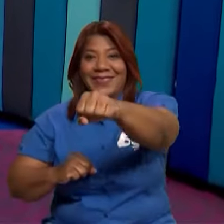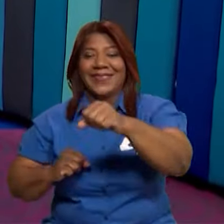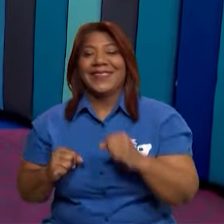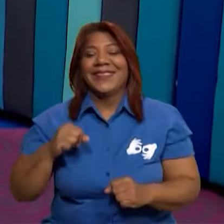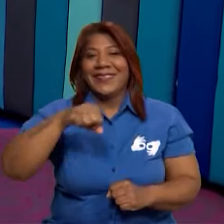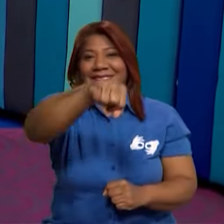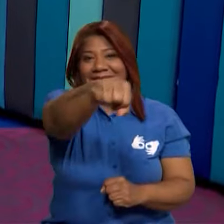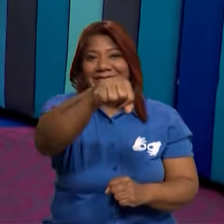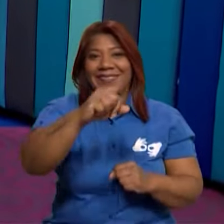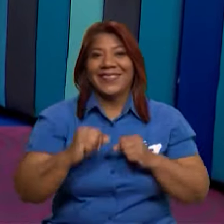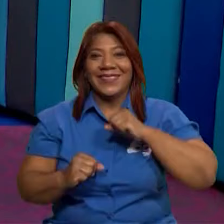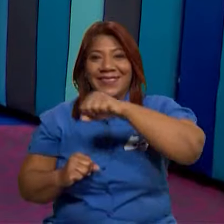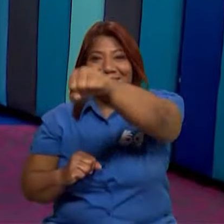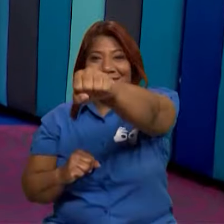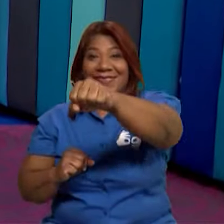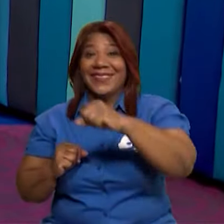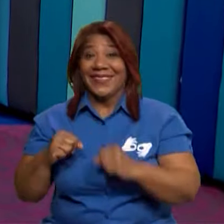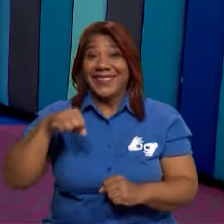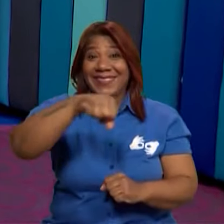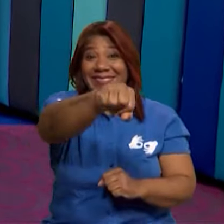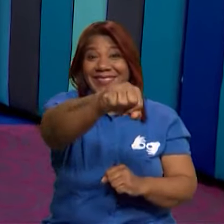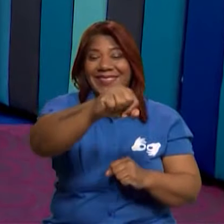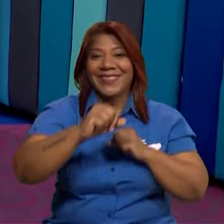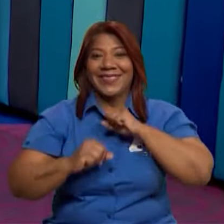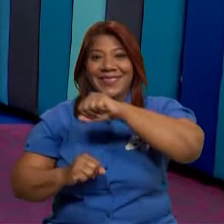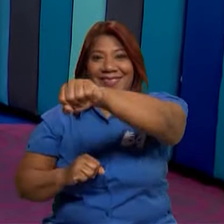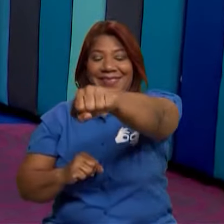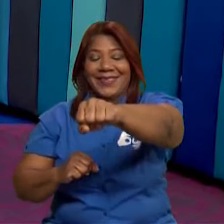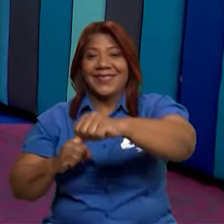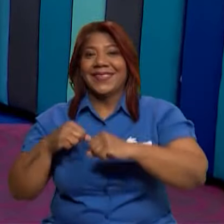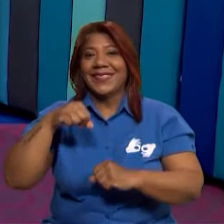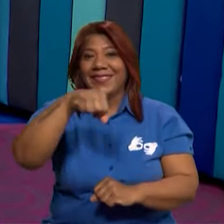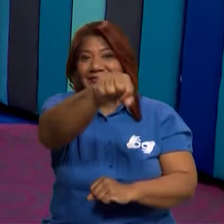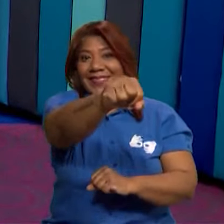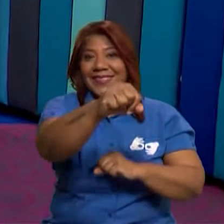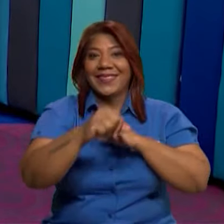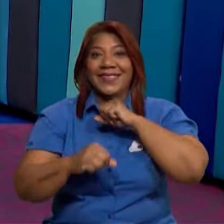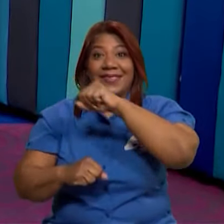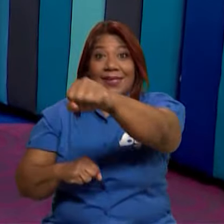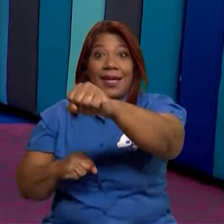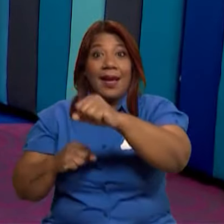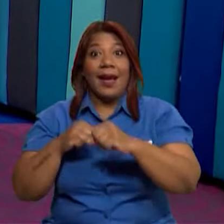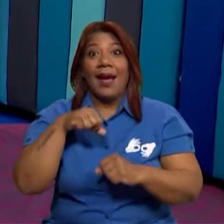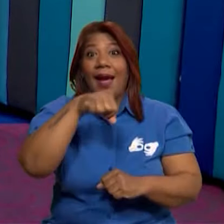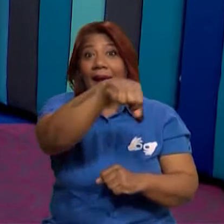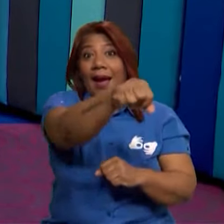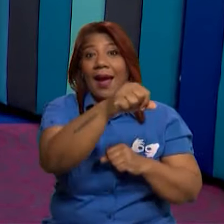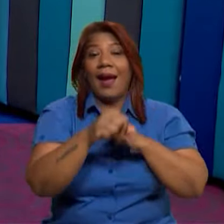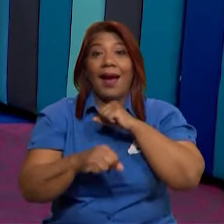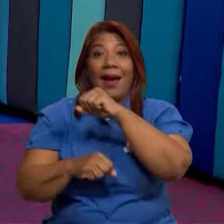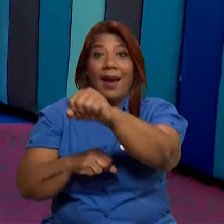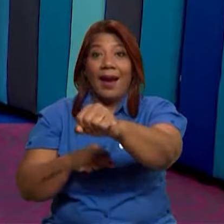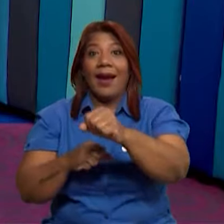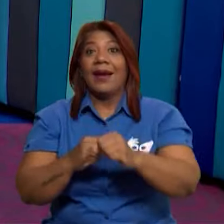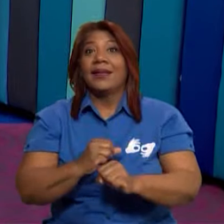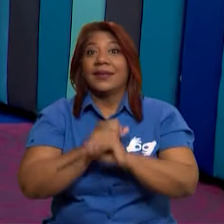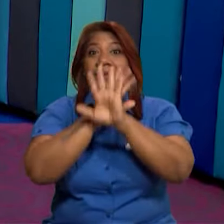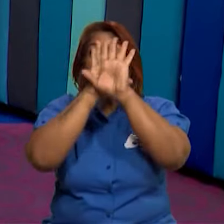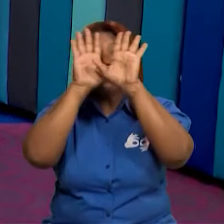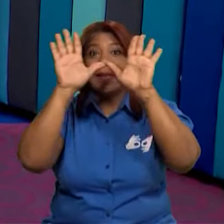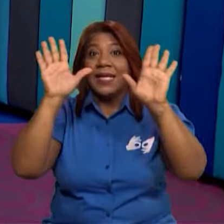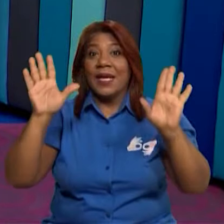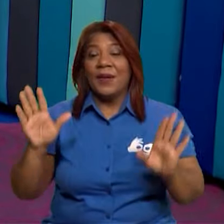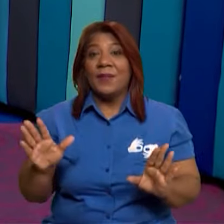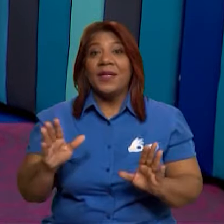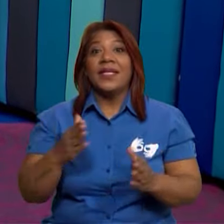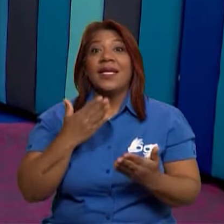Dale, ahí está, eso. Dale. Hacer ejercicio por la mañana sería muy, muy bueno. ¿Ya? Tienes